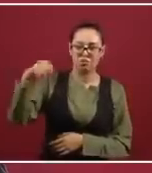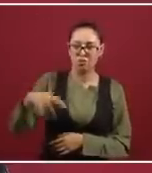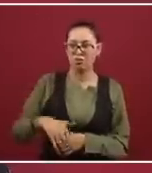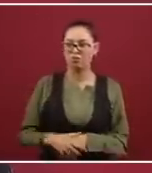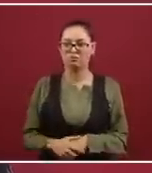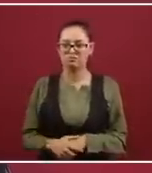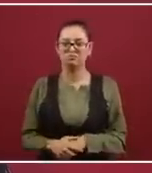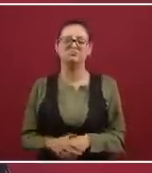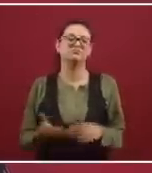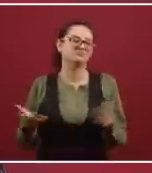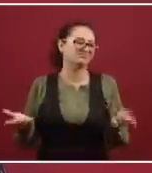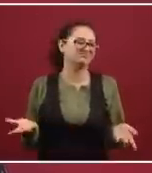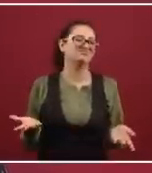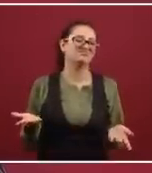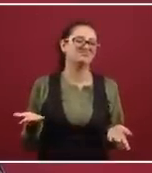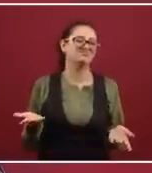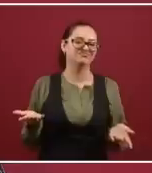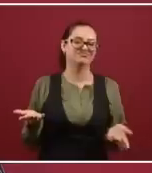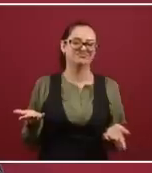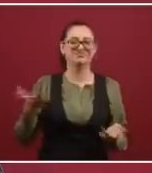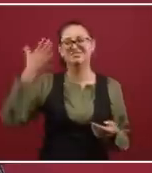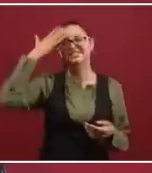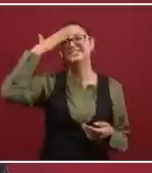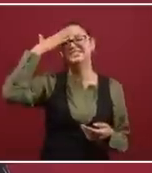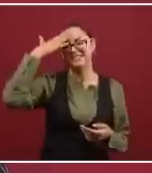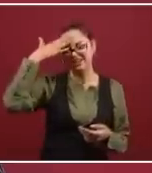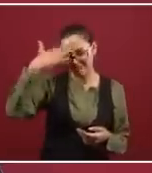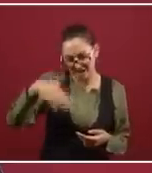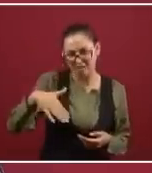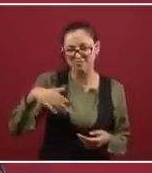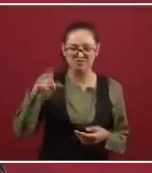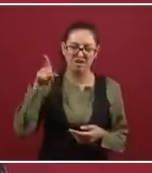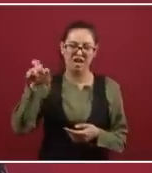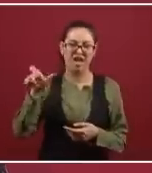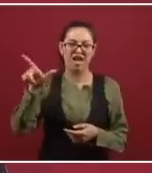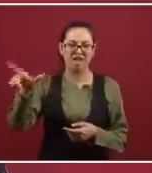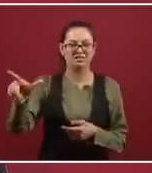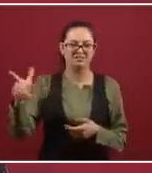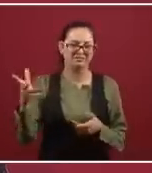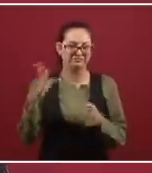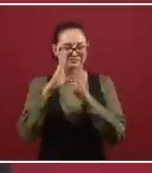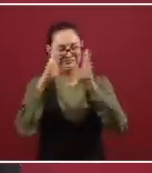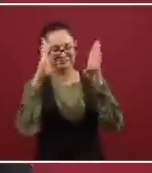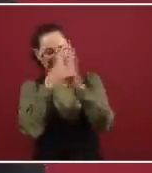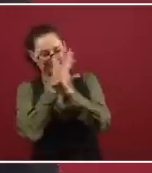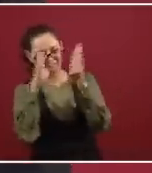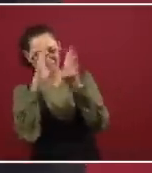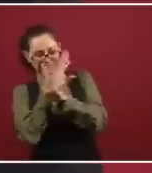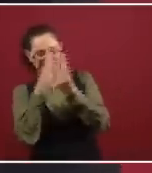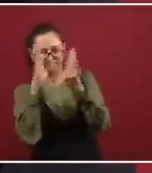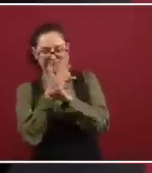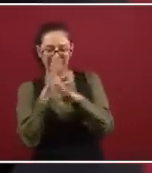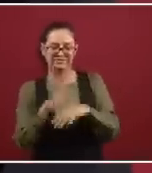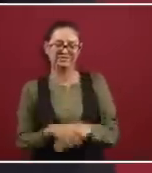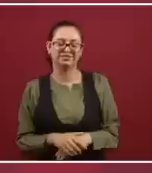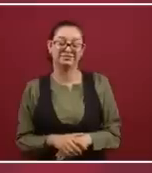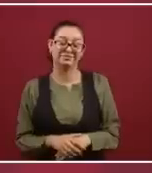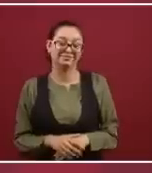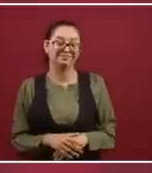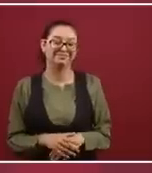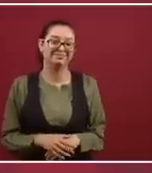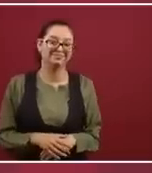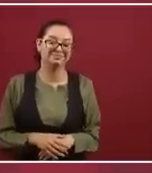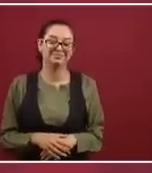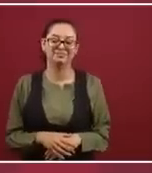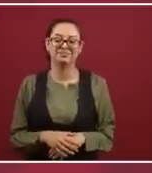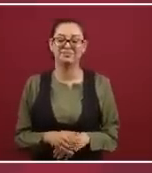Ya sabíamos que en eso trabajaba. Iba uno, por ejemplo,